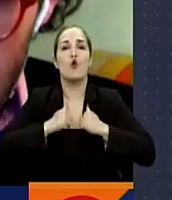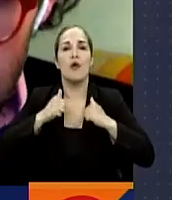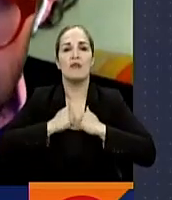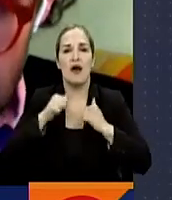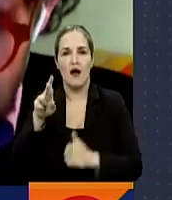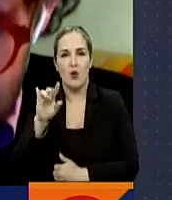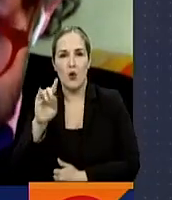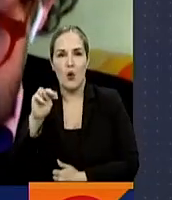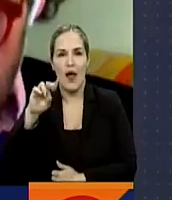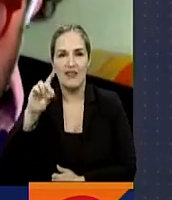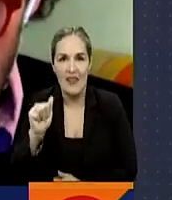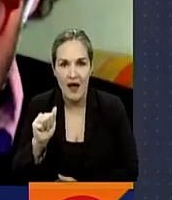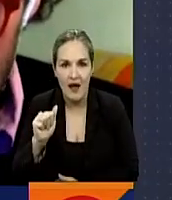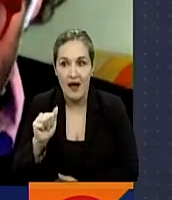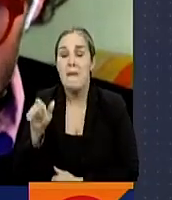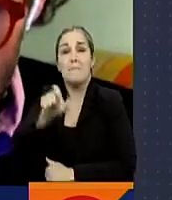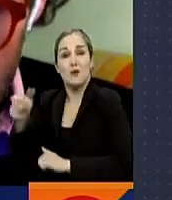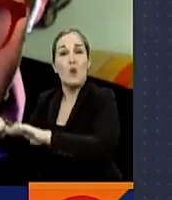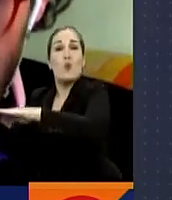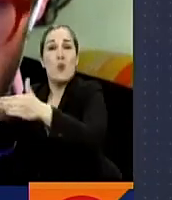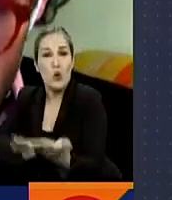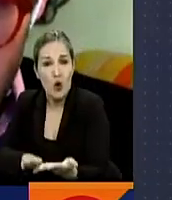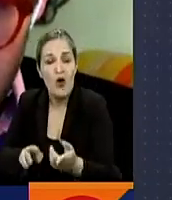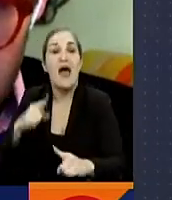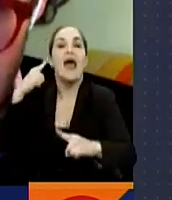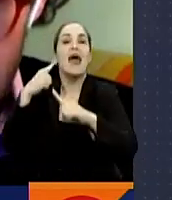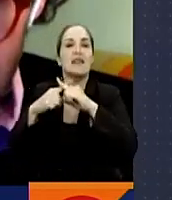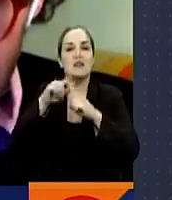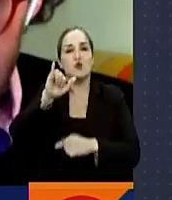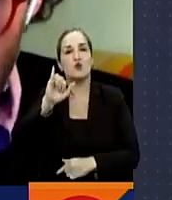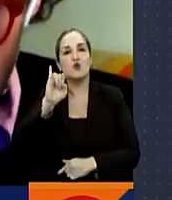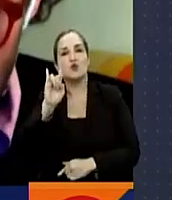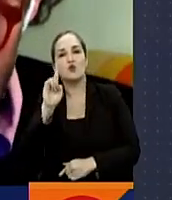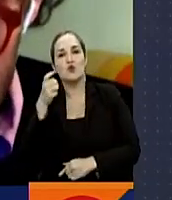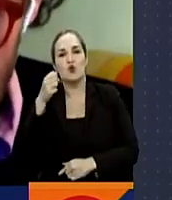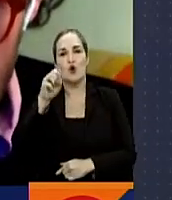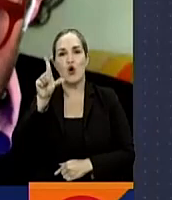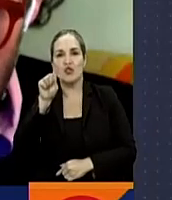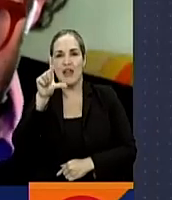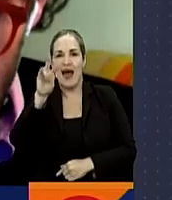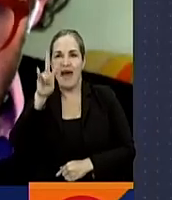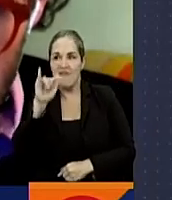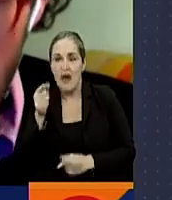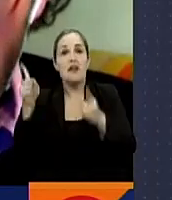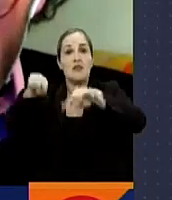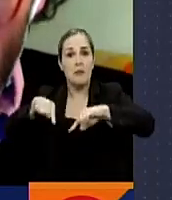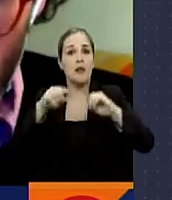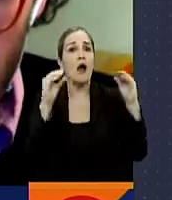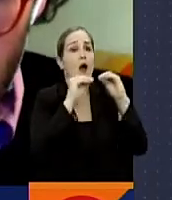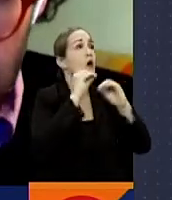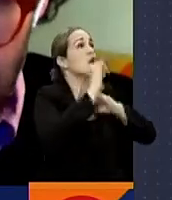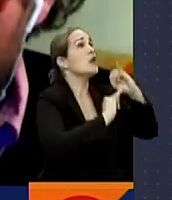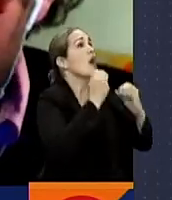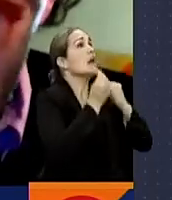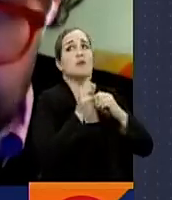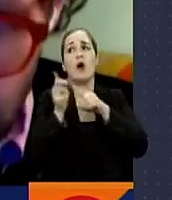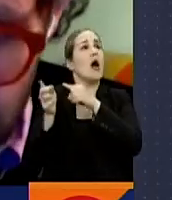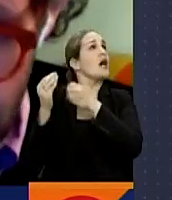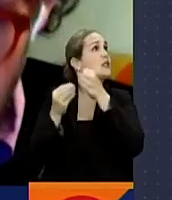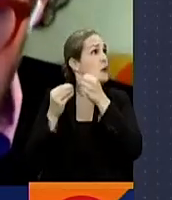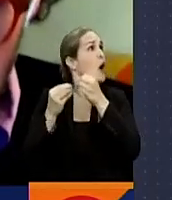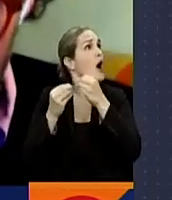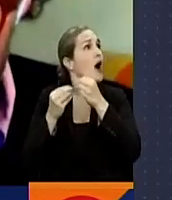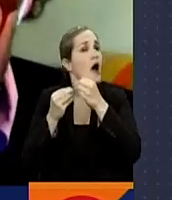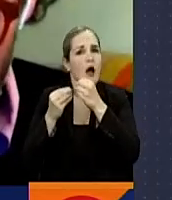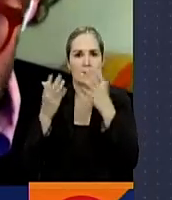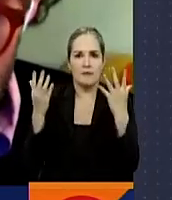personas breniz en la antigua yugoslavia 8,000 personas mientras la comunidad internacional se ponía de acuerdo en cómo denominar lo mismo pasó